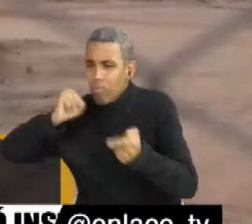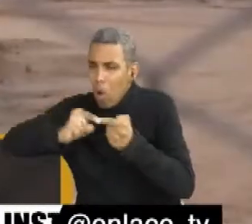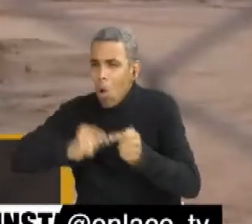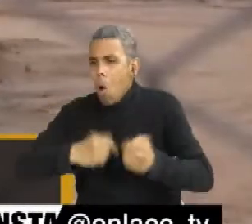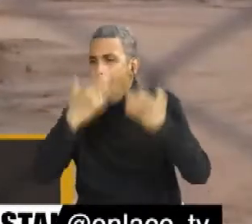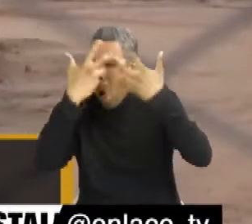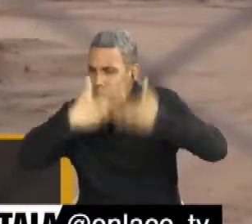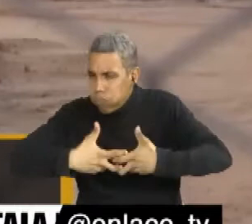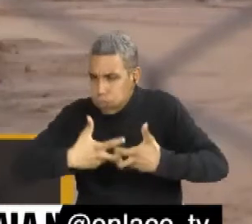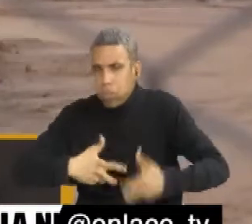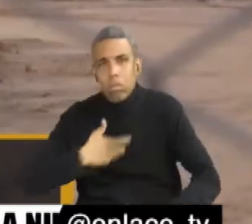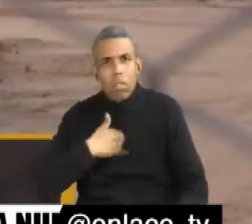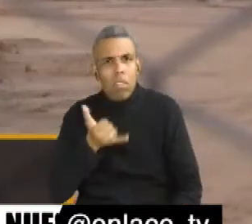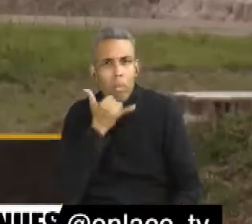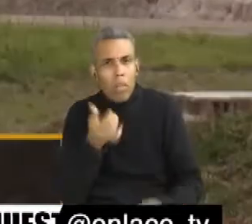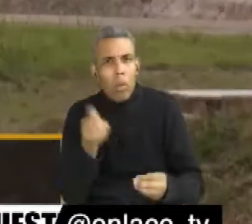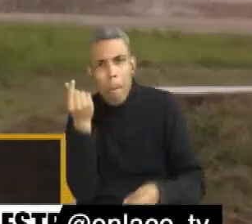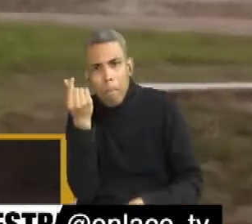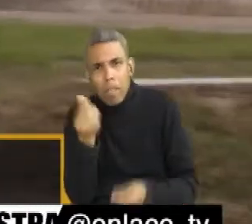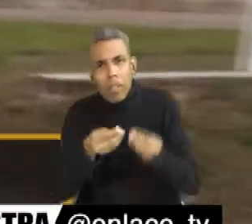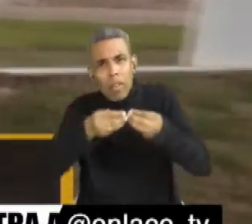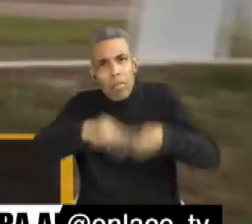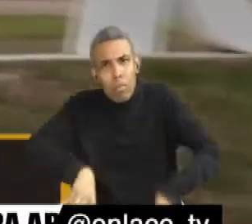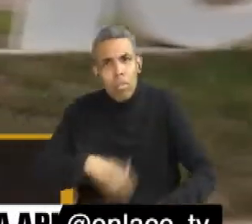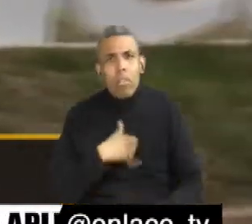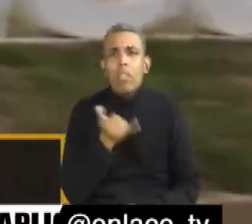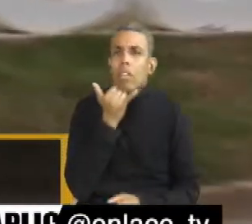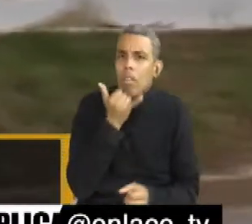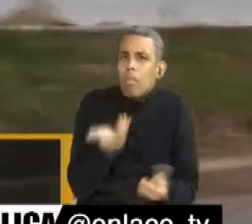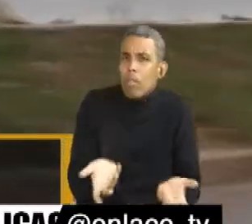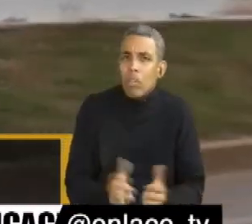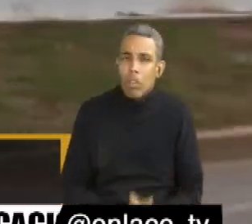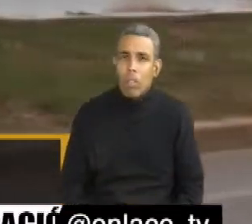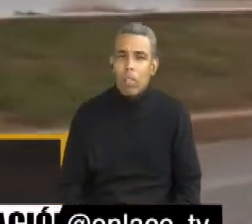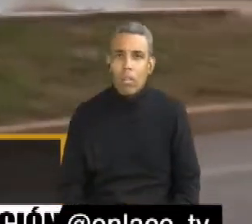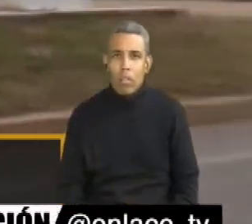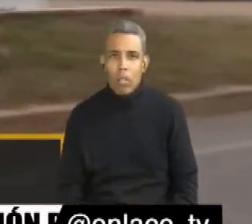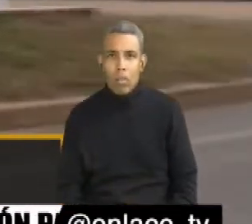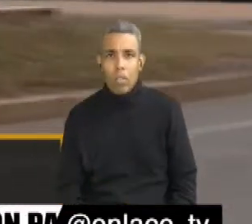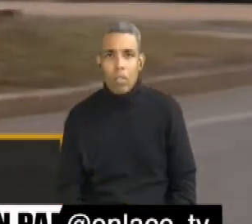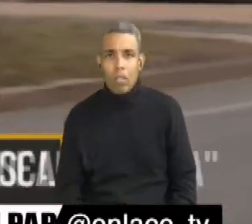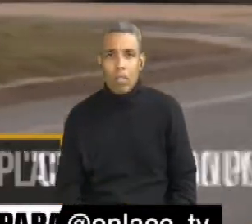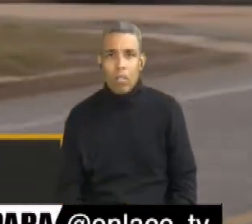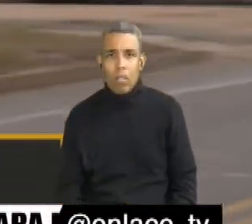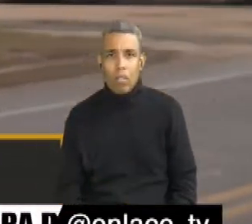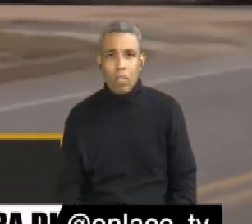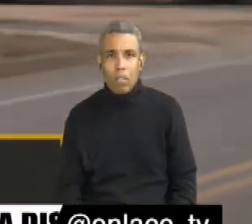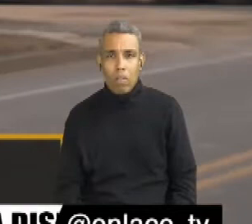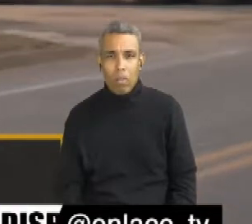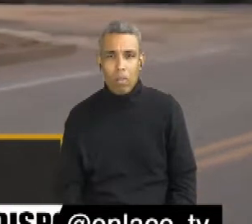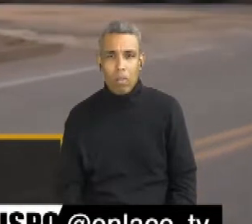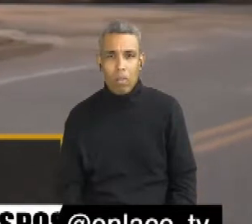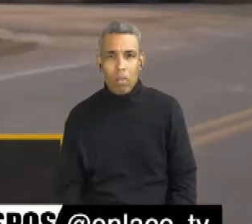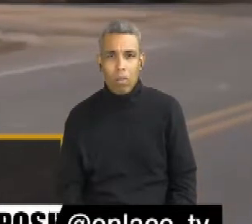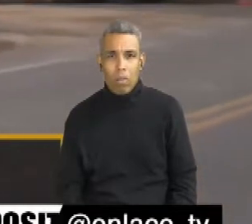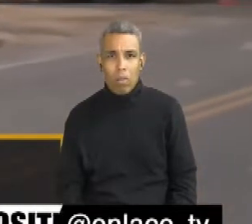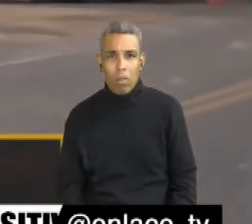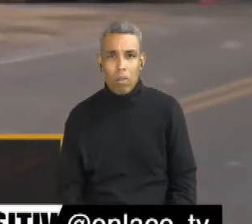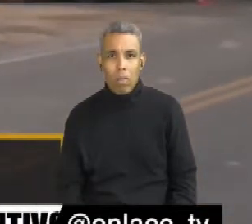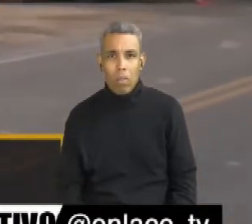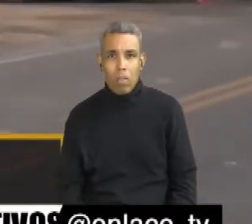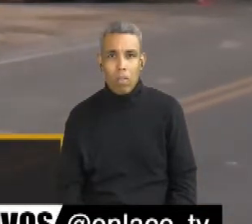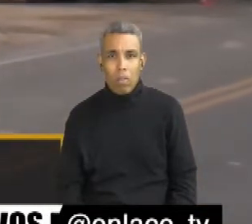lixiviados que nunca existió y que, bueno, ahí están vinculados también funcionarios públicos. Sí, eso es un tema que se dio el año en el